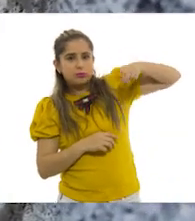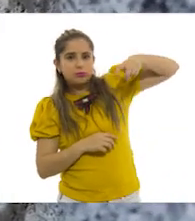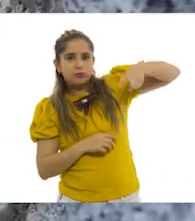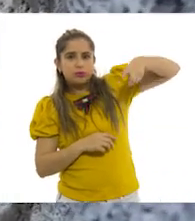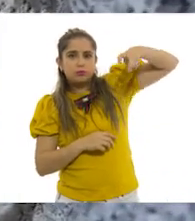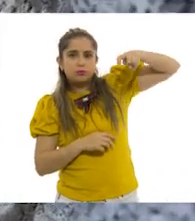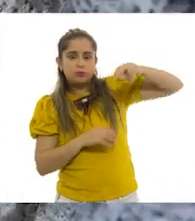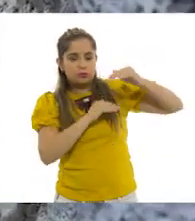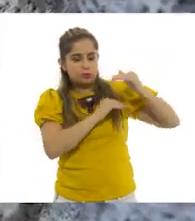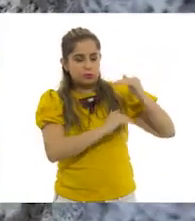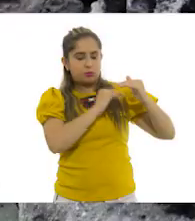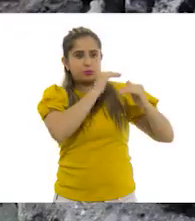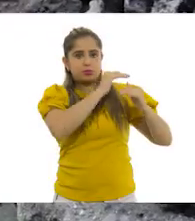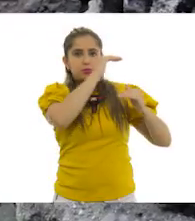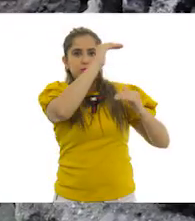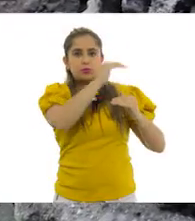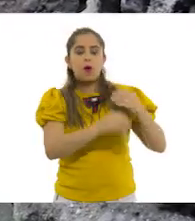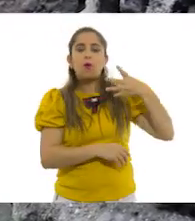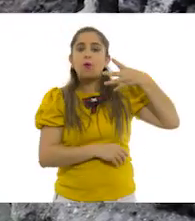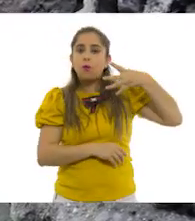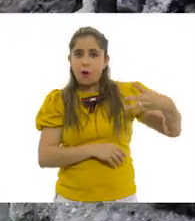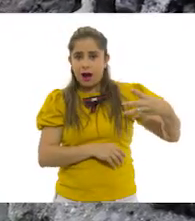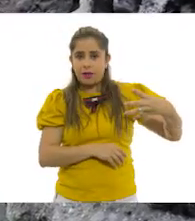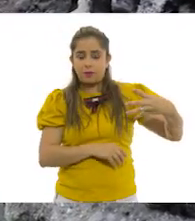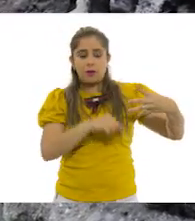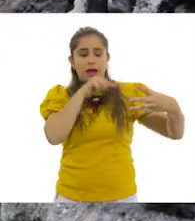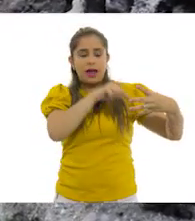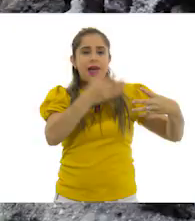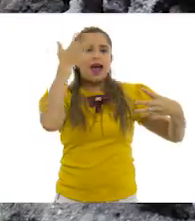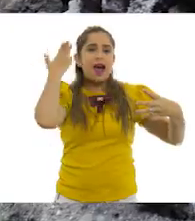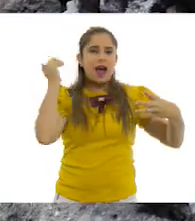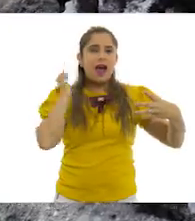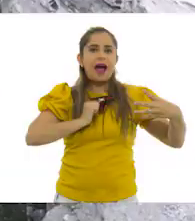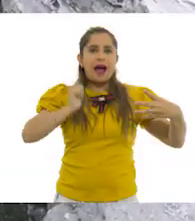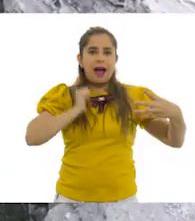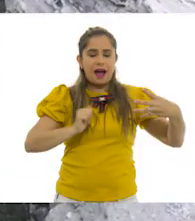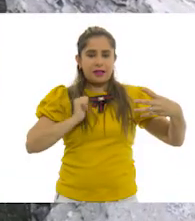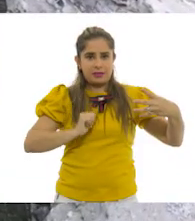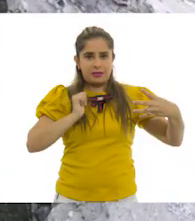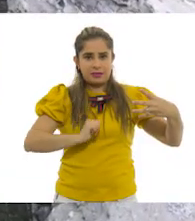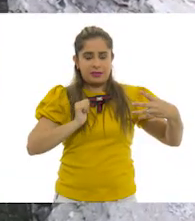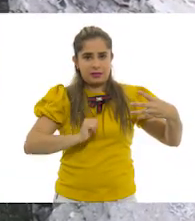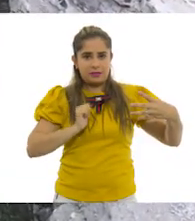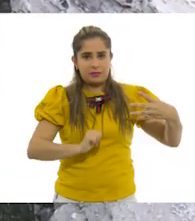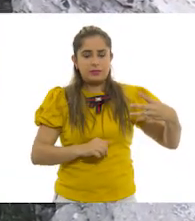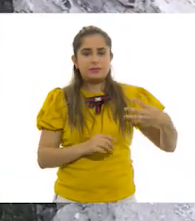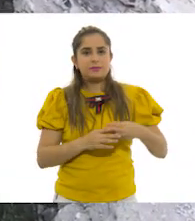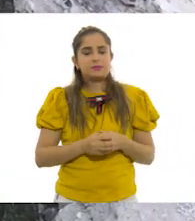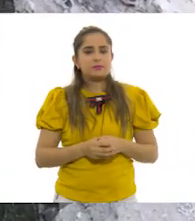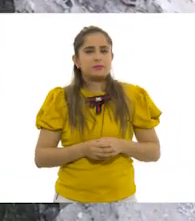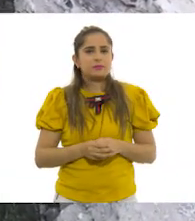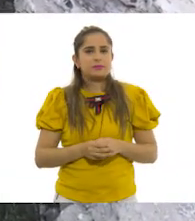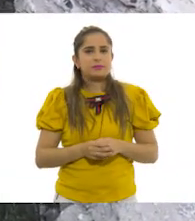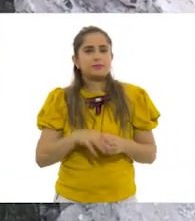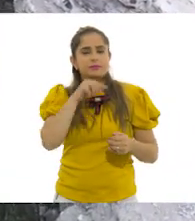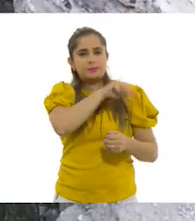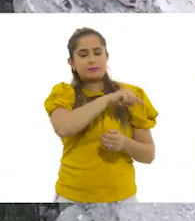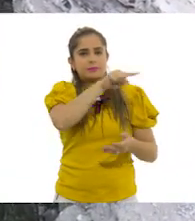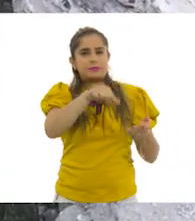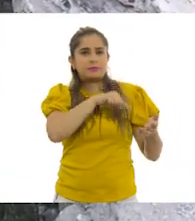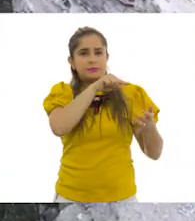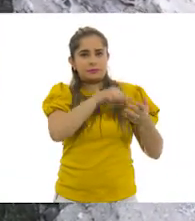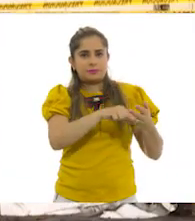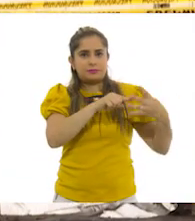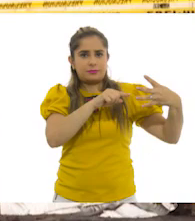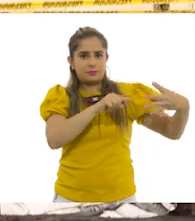escalones que comunicaban desde esta plaza prehispánica que está debajo de nosotros, sí, desde este espacio de Ejecatl hacia el